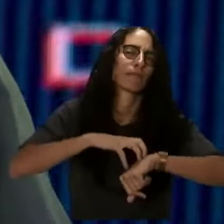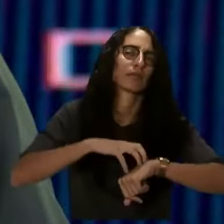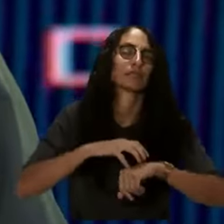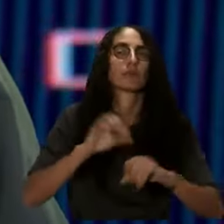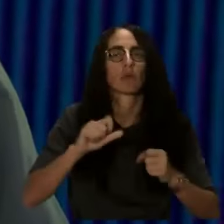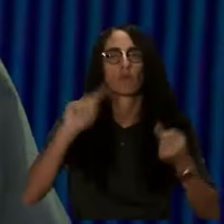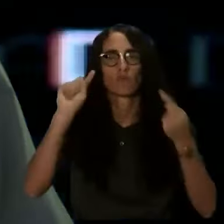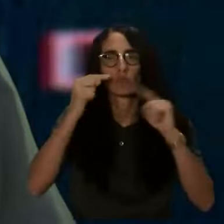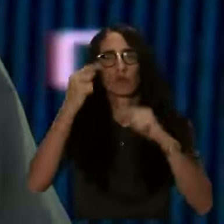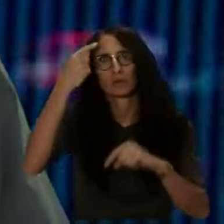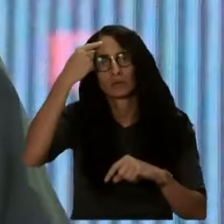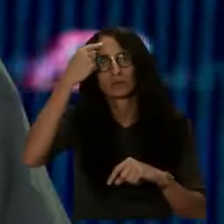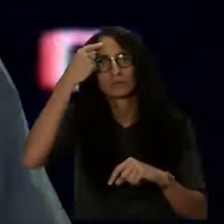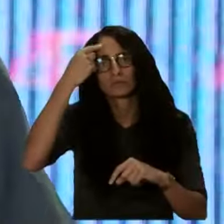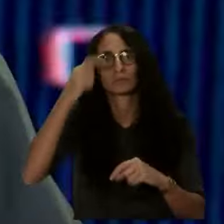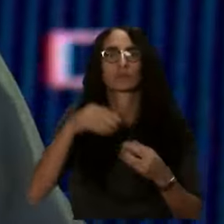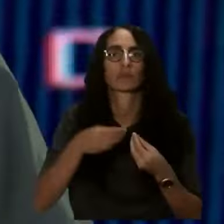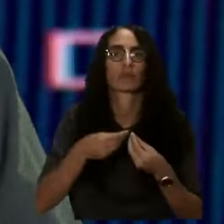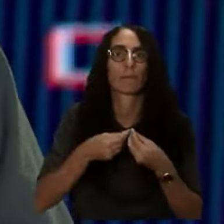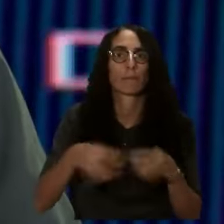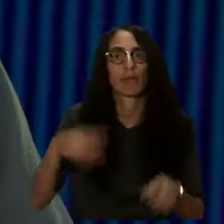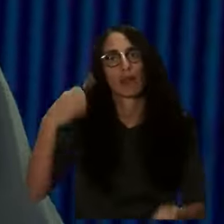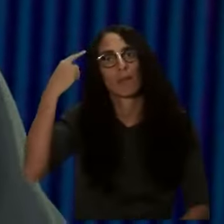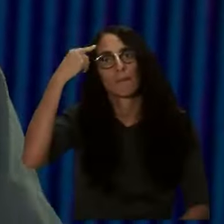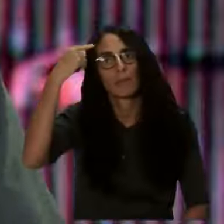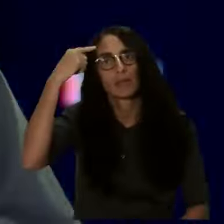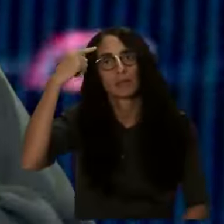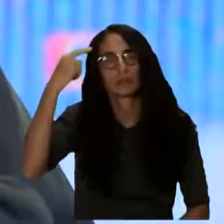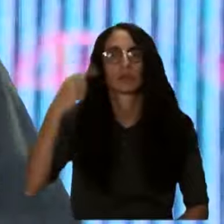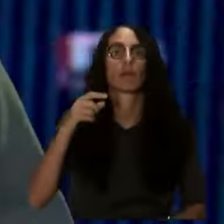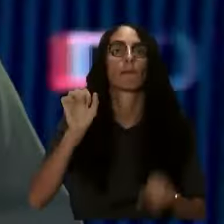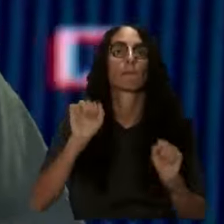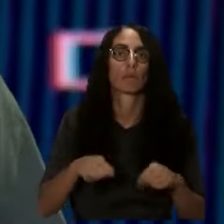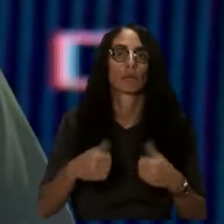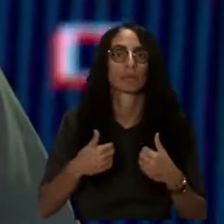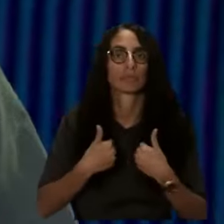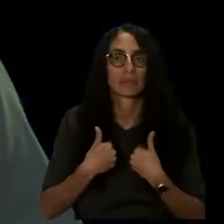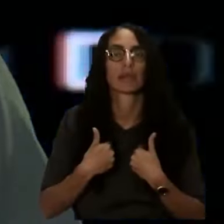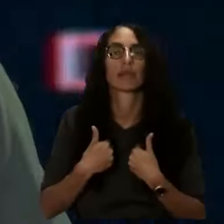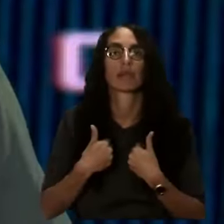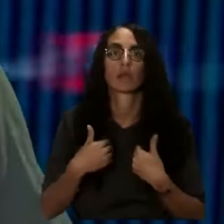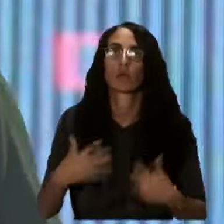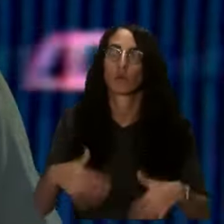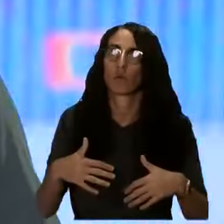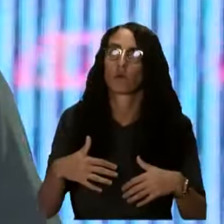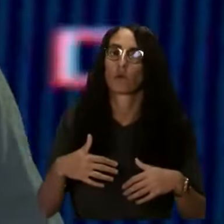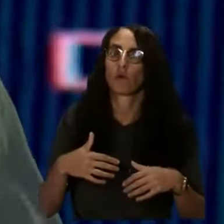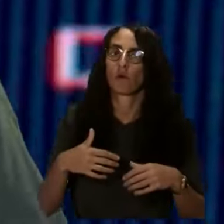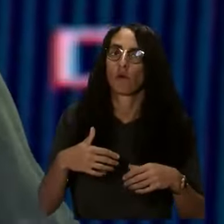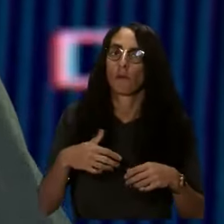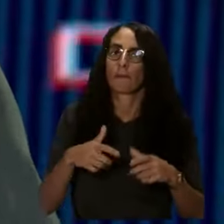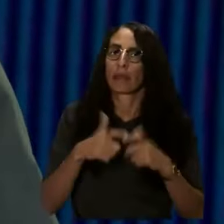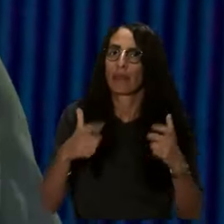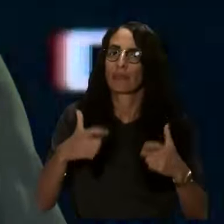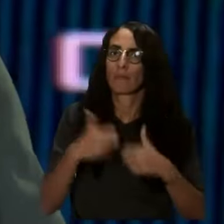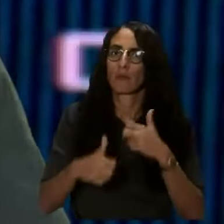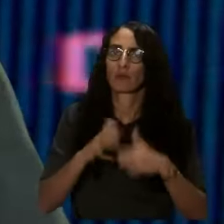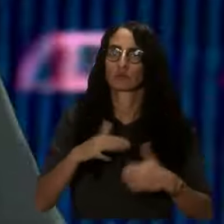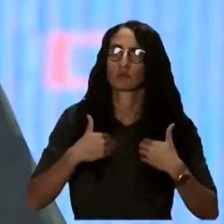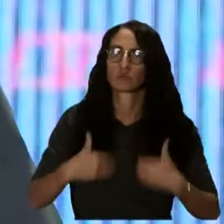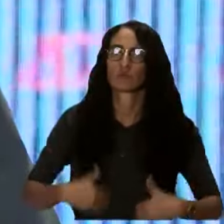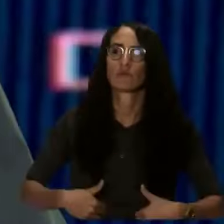dolores de cabeza muy fuertes pérdida de memoria Eh puede tener tener unas unos grandes problemas en su vida y desconocer que están